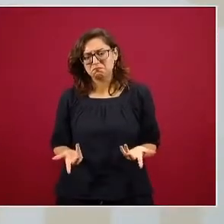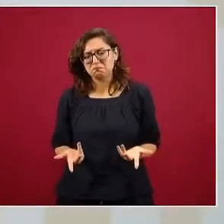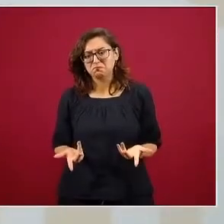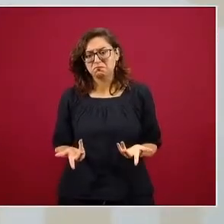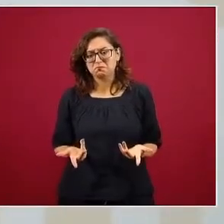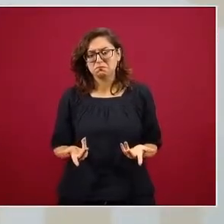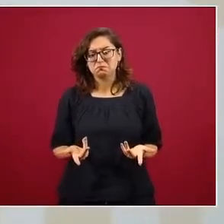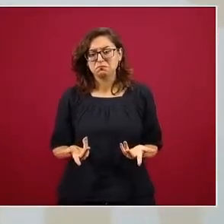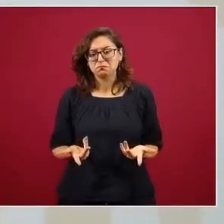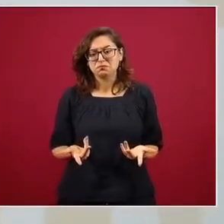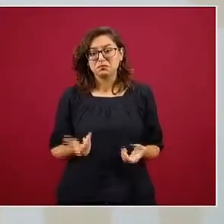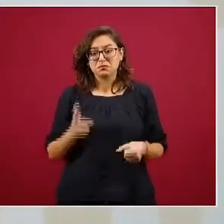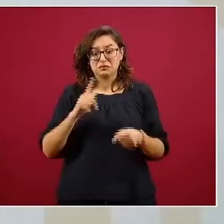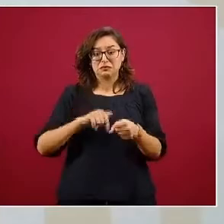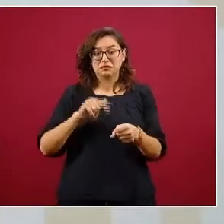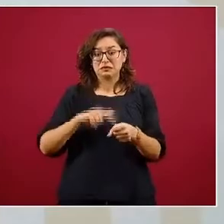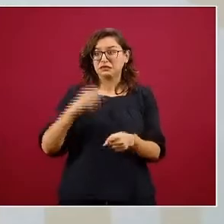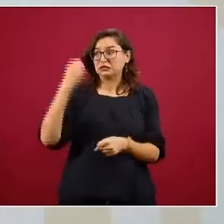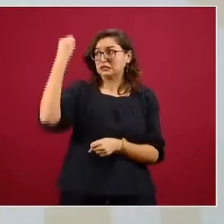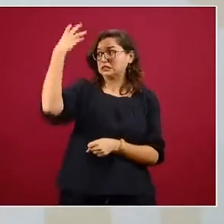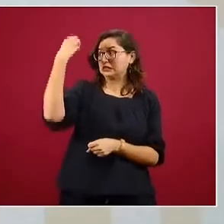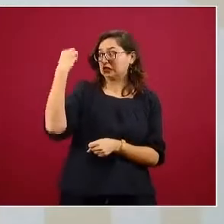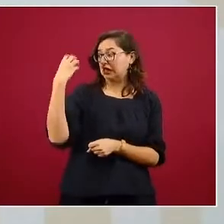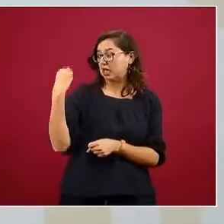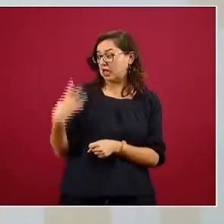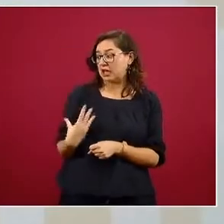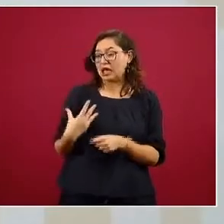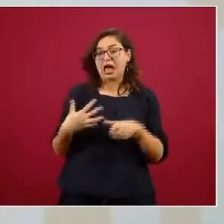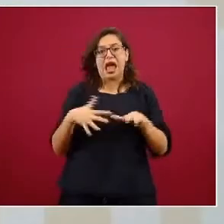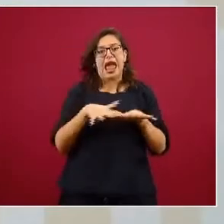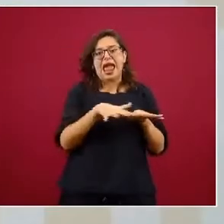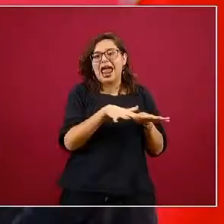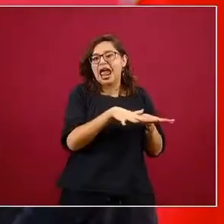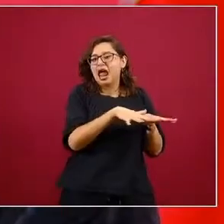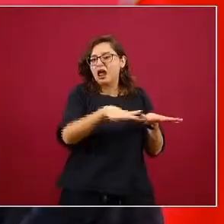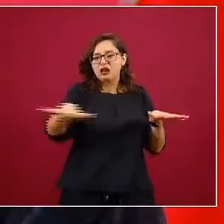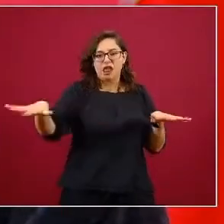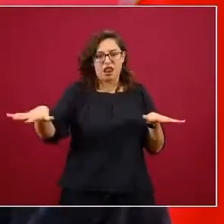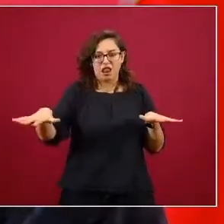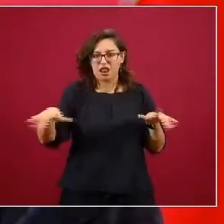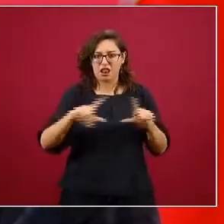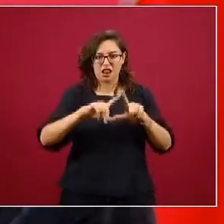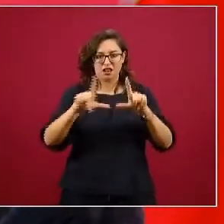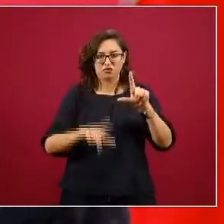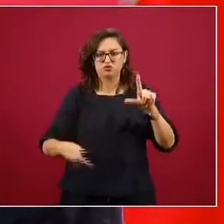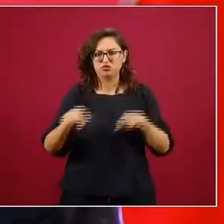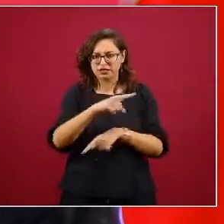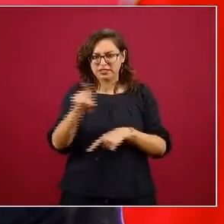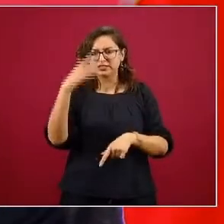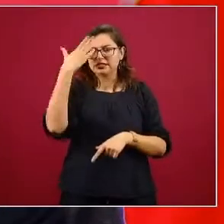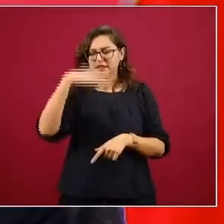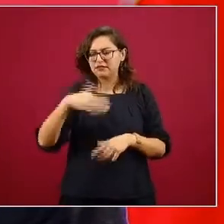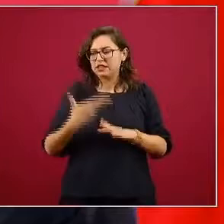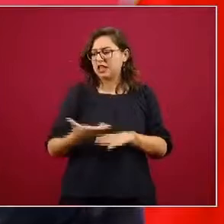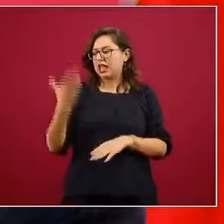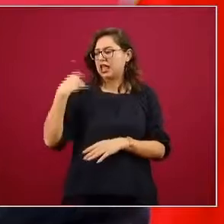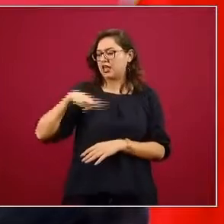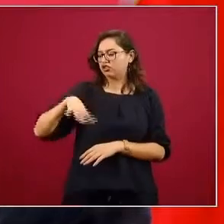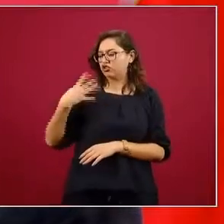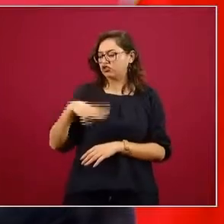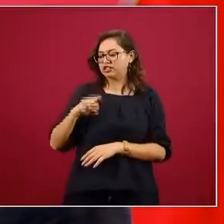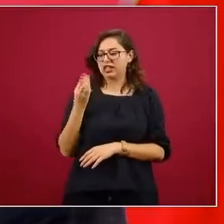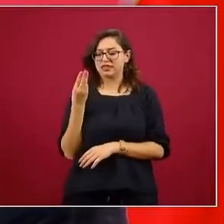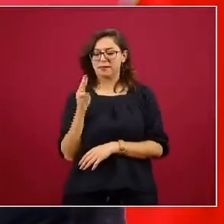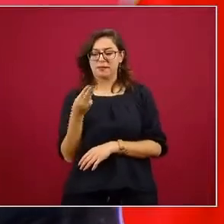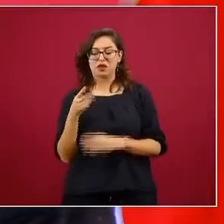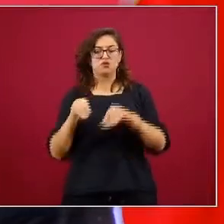el semáforo, que tiene un carácter general. Ustedes conocen que el 14 de mayo se publicó en el Diario Oficial la